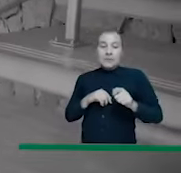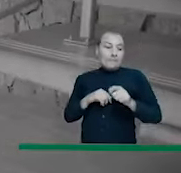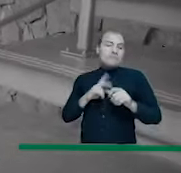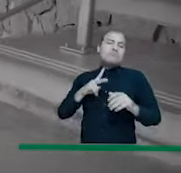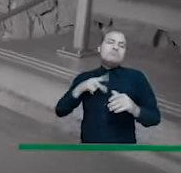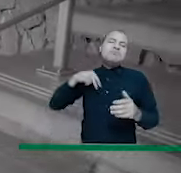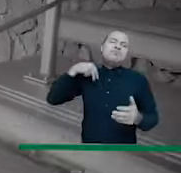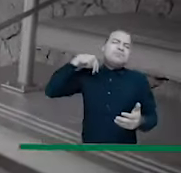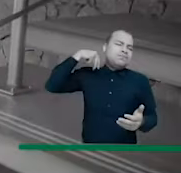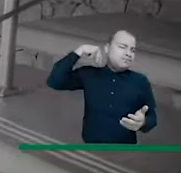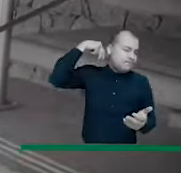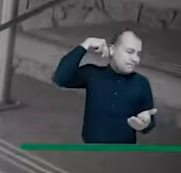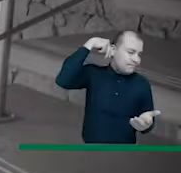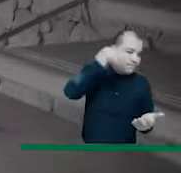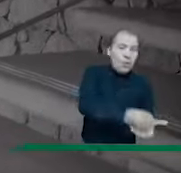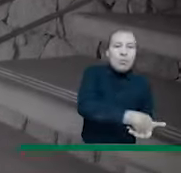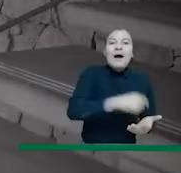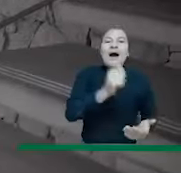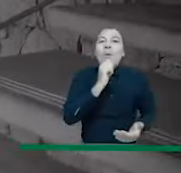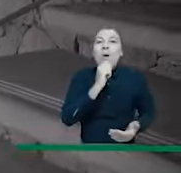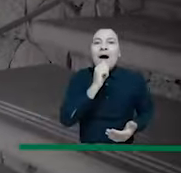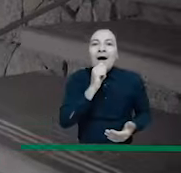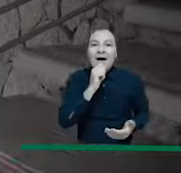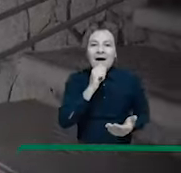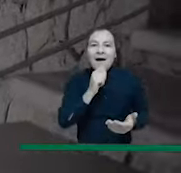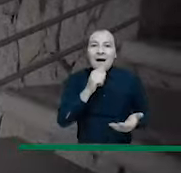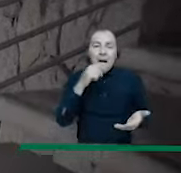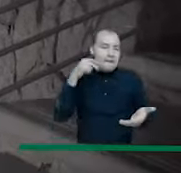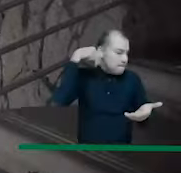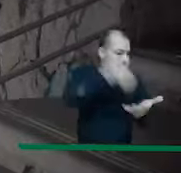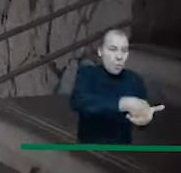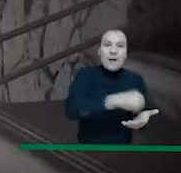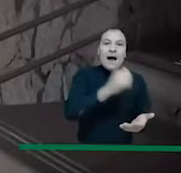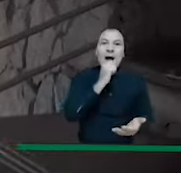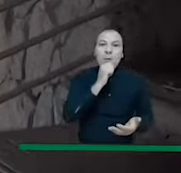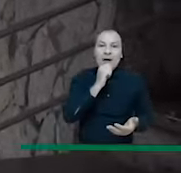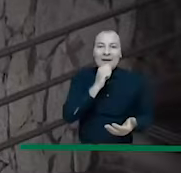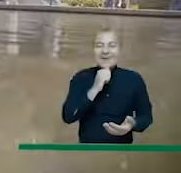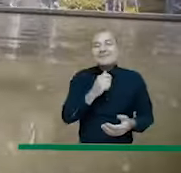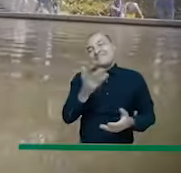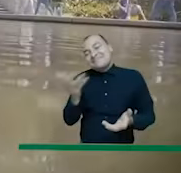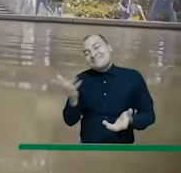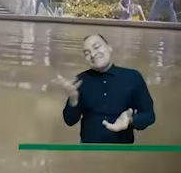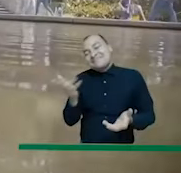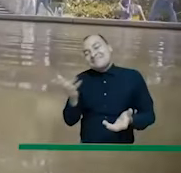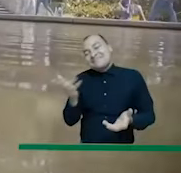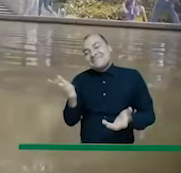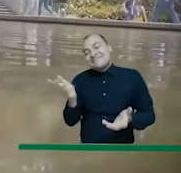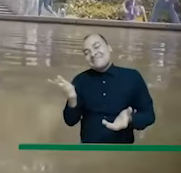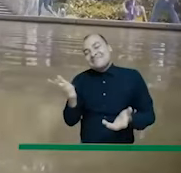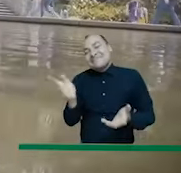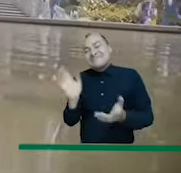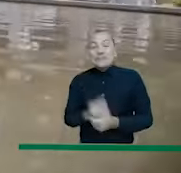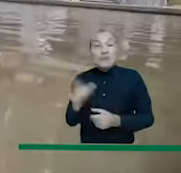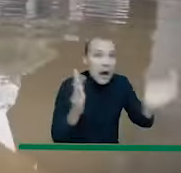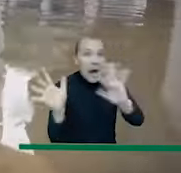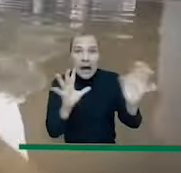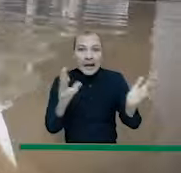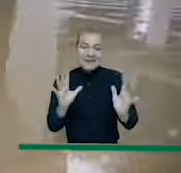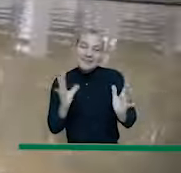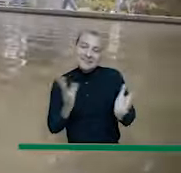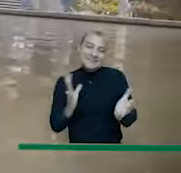movimiento de desvío mío voluntario, voy más hacia la izquierda y ¡pum! Voy a dar allá abajo a la fuente de